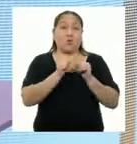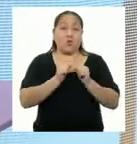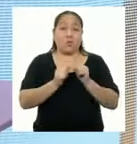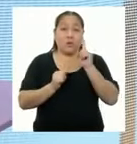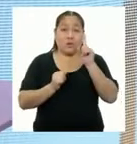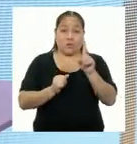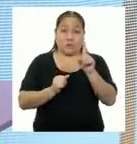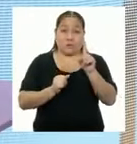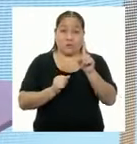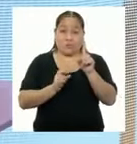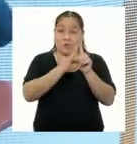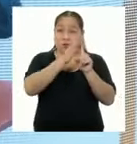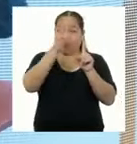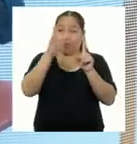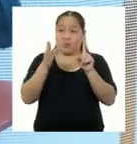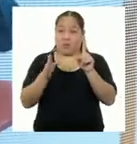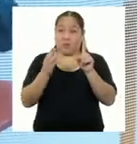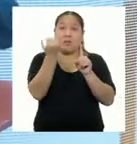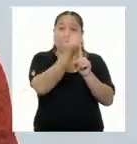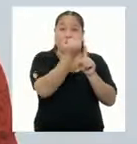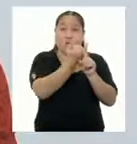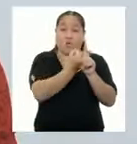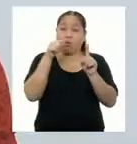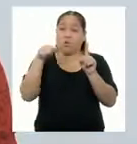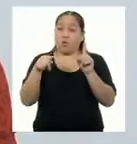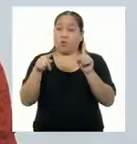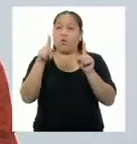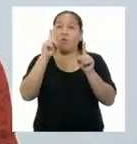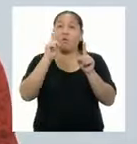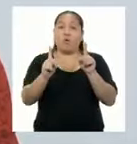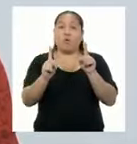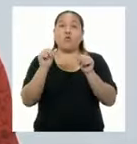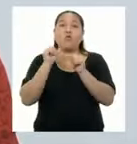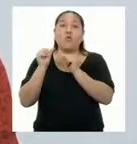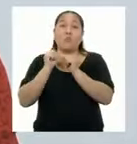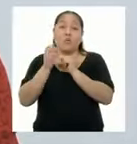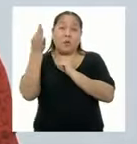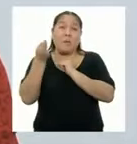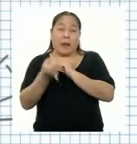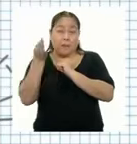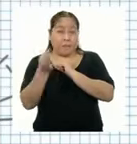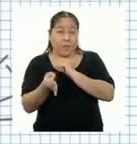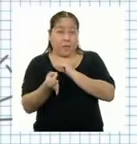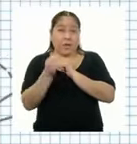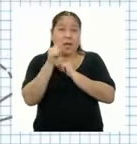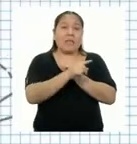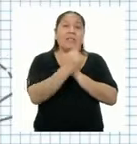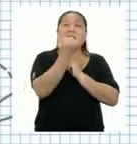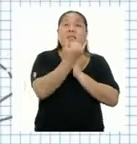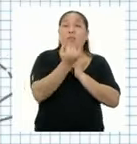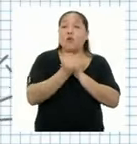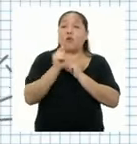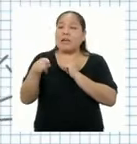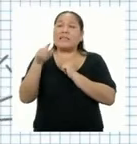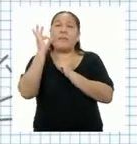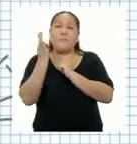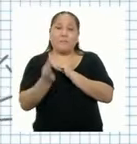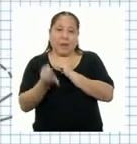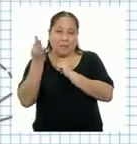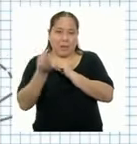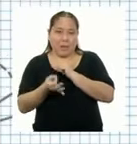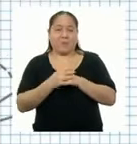del dibujo y hay un valor en la realidad, por así decirlo. Sí,